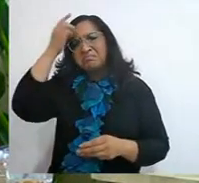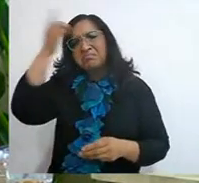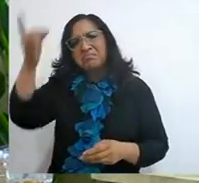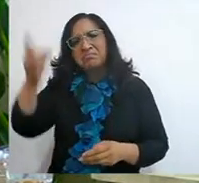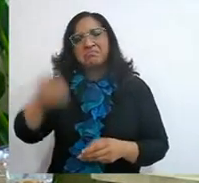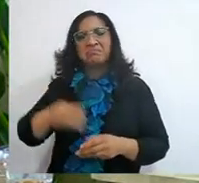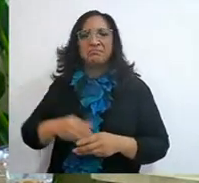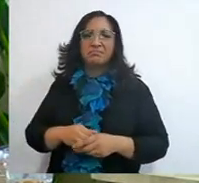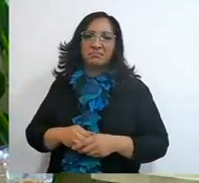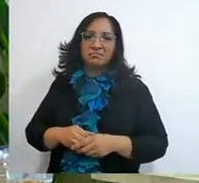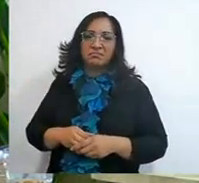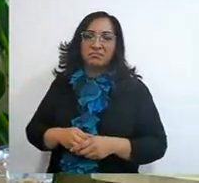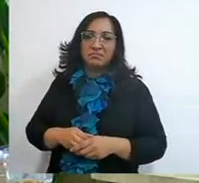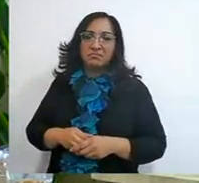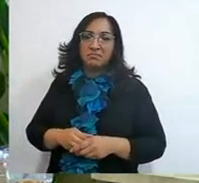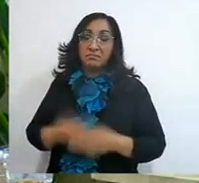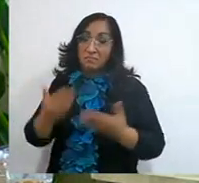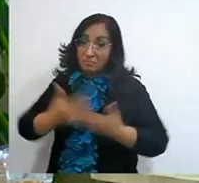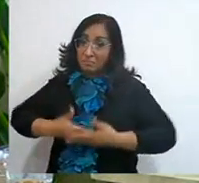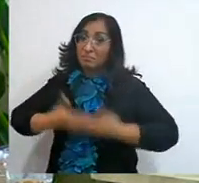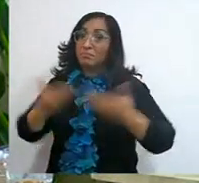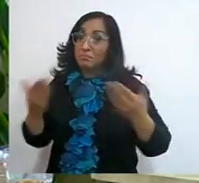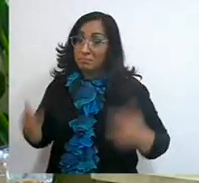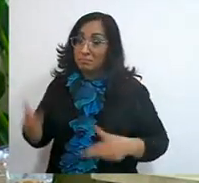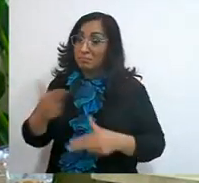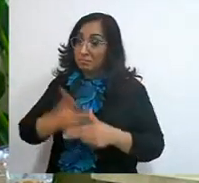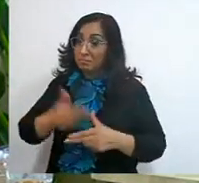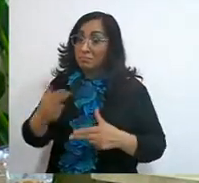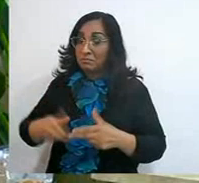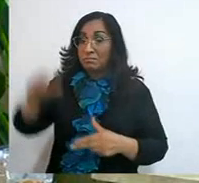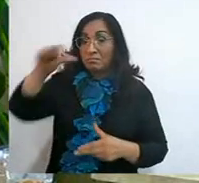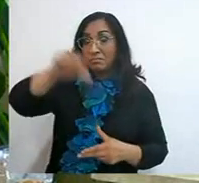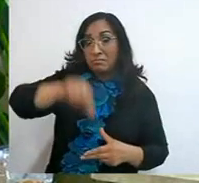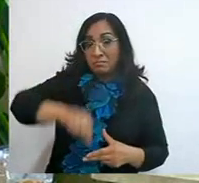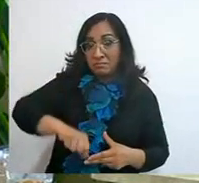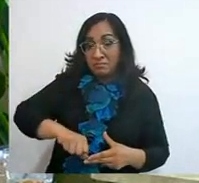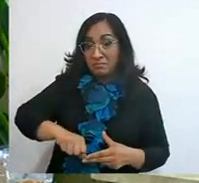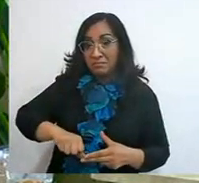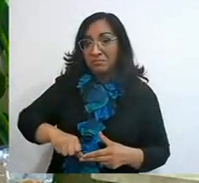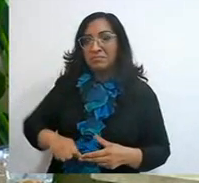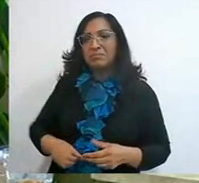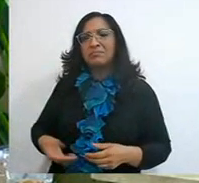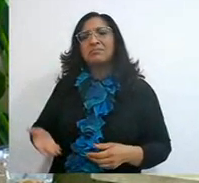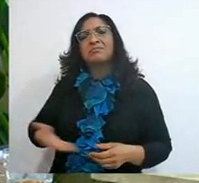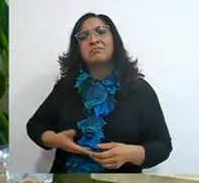dijo. Y hasta el día de hoy se pagan las consecuencias.